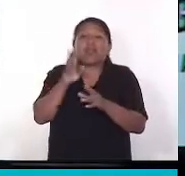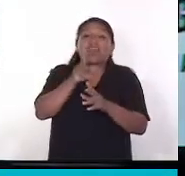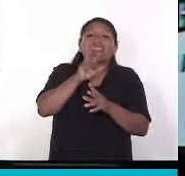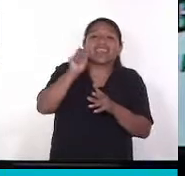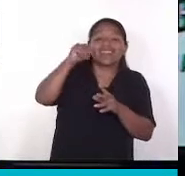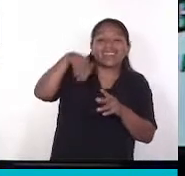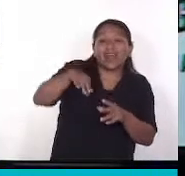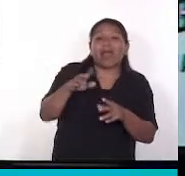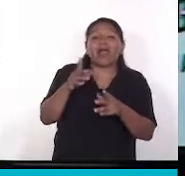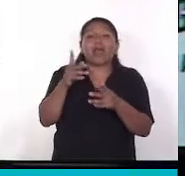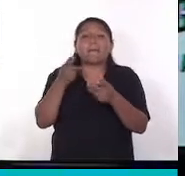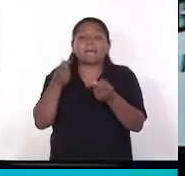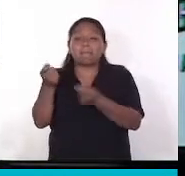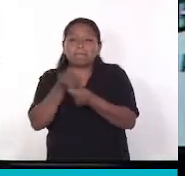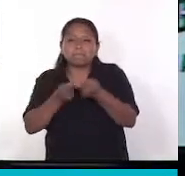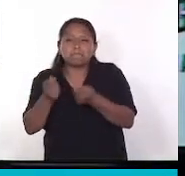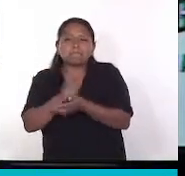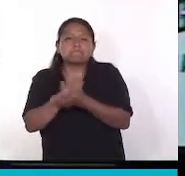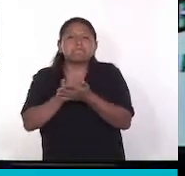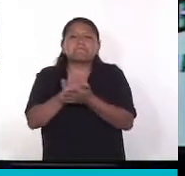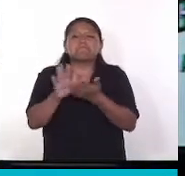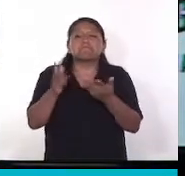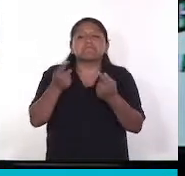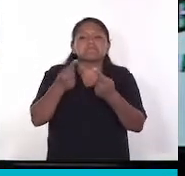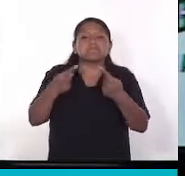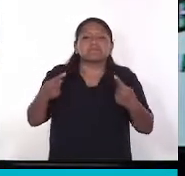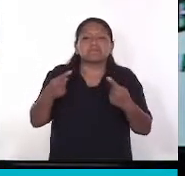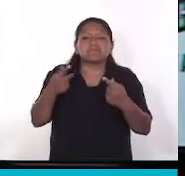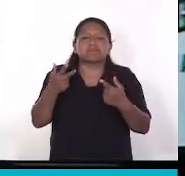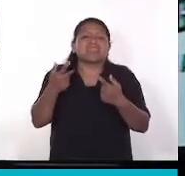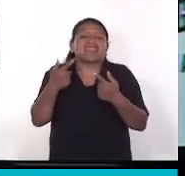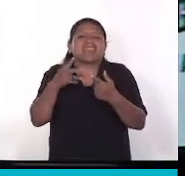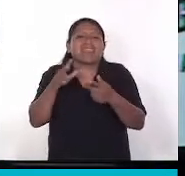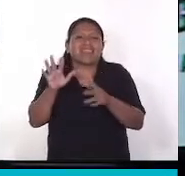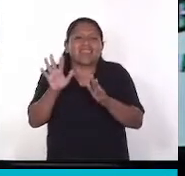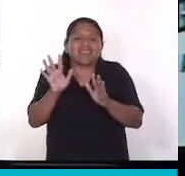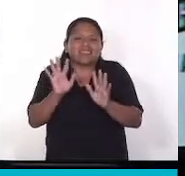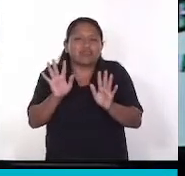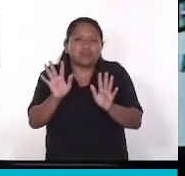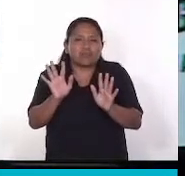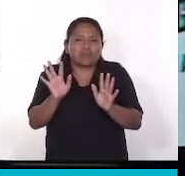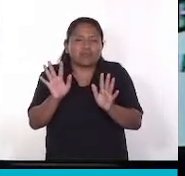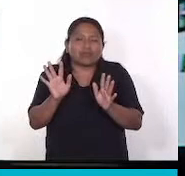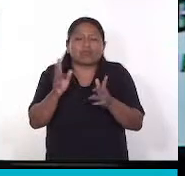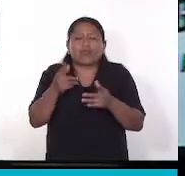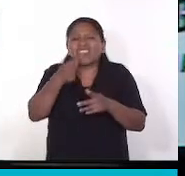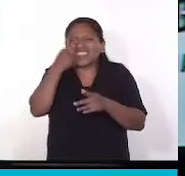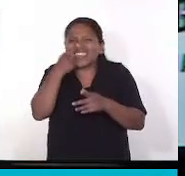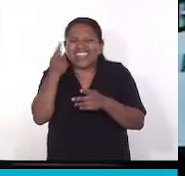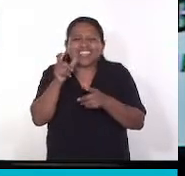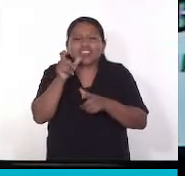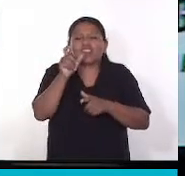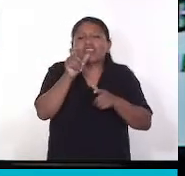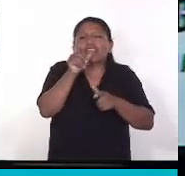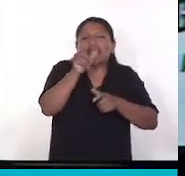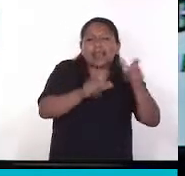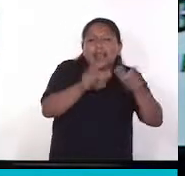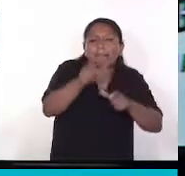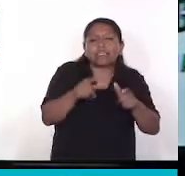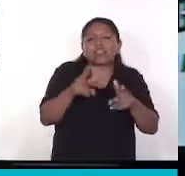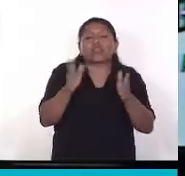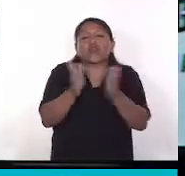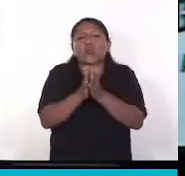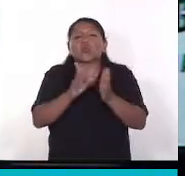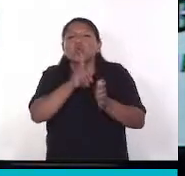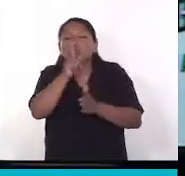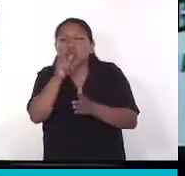haciendo grandes negociados en la zona y que no tienen desde ningún punto de vista los intereses de los ucranianos, que junto a los rusos